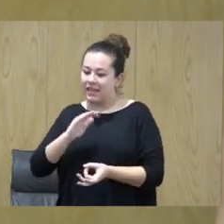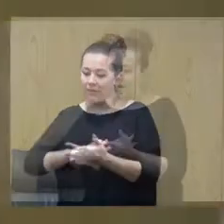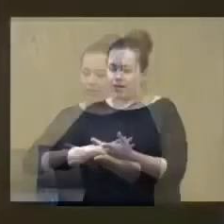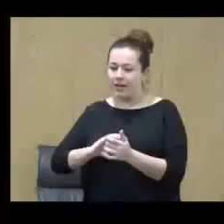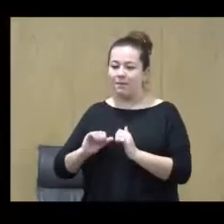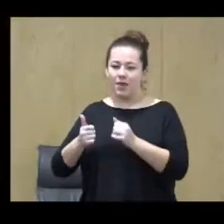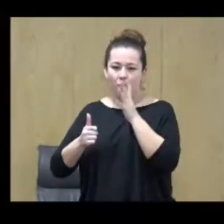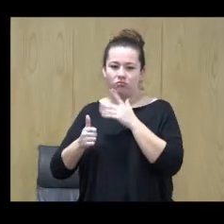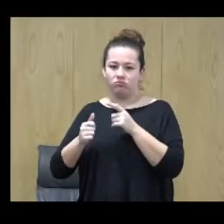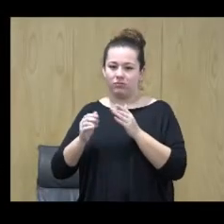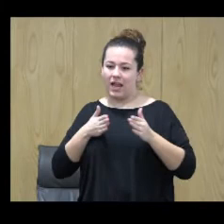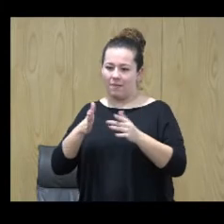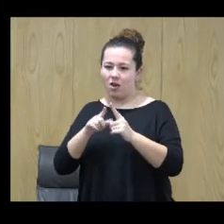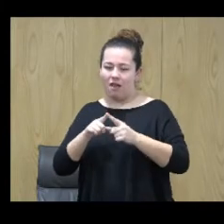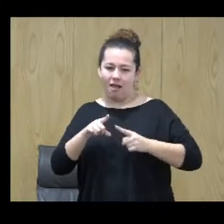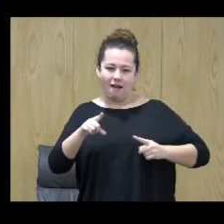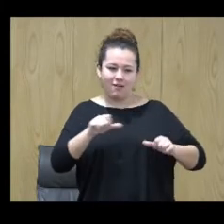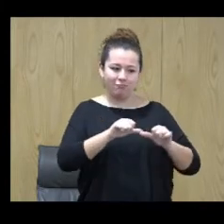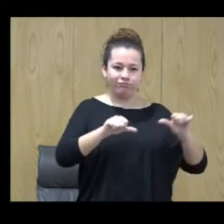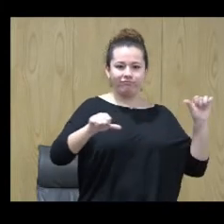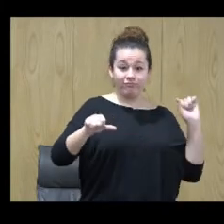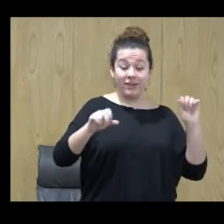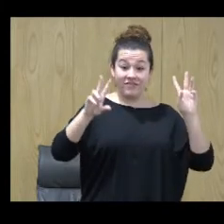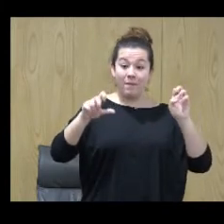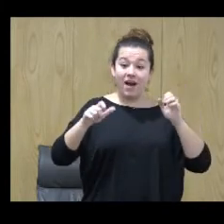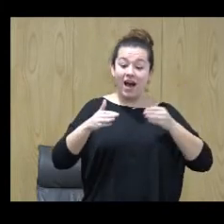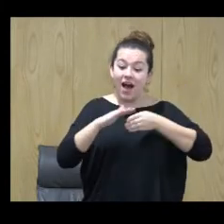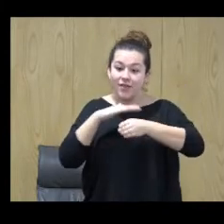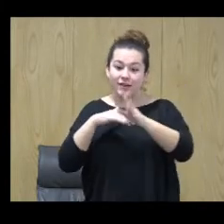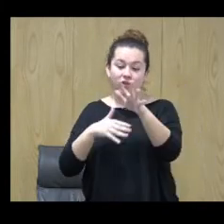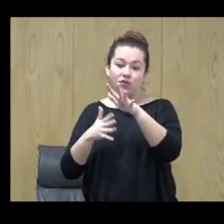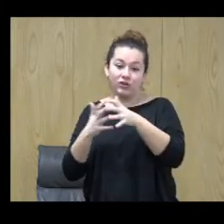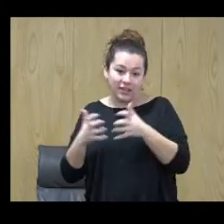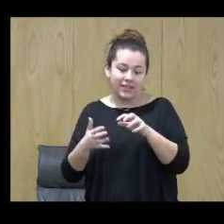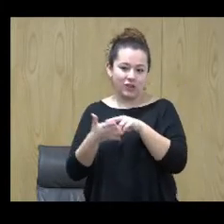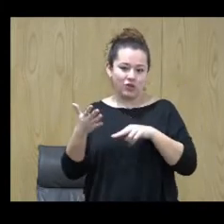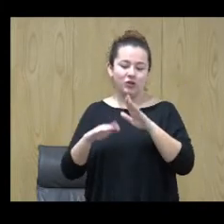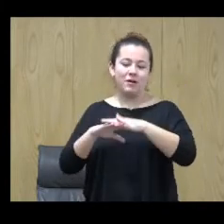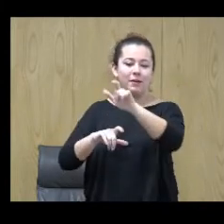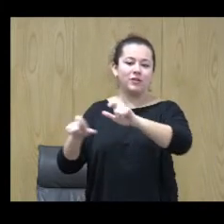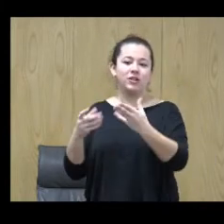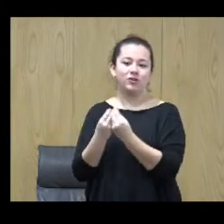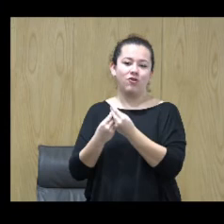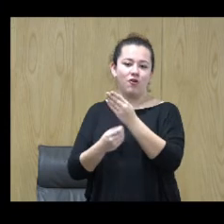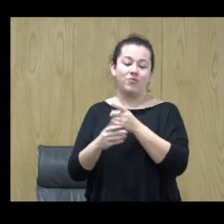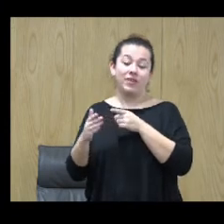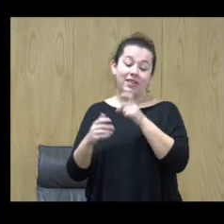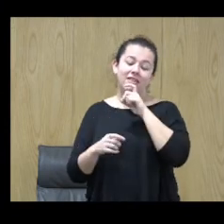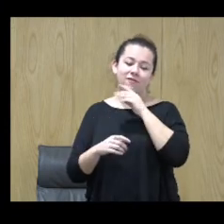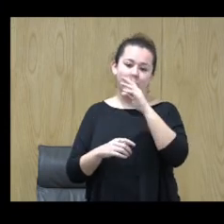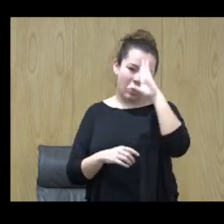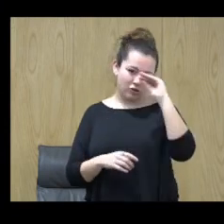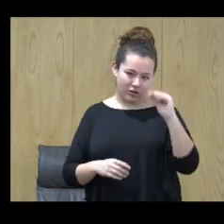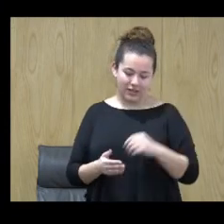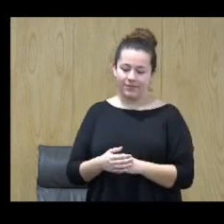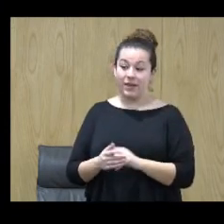un largo camino, ¿no? en materia del acceso a los textos para las personas con dificultades cognitivas. La primera vez que se